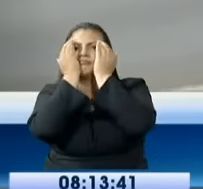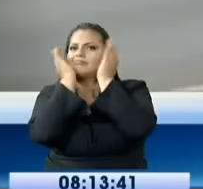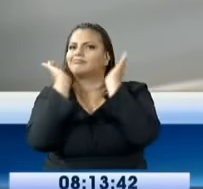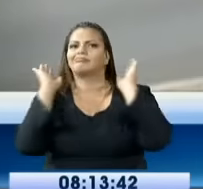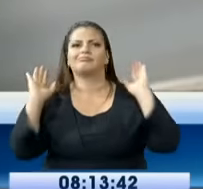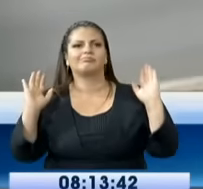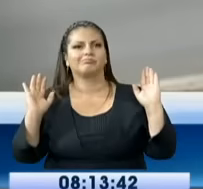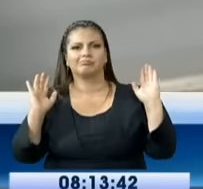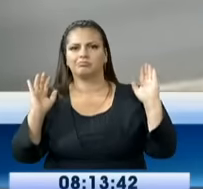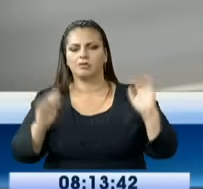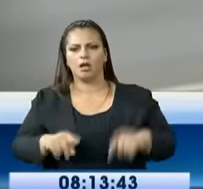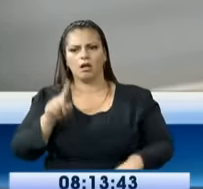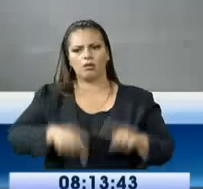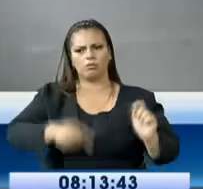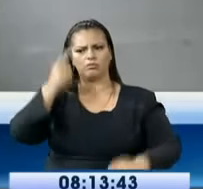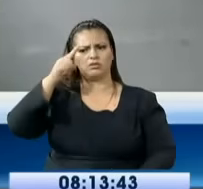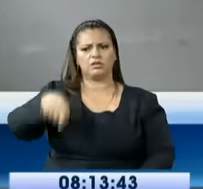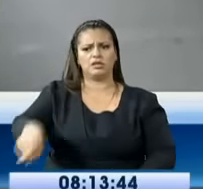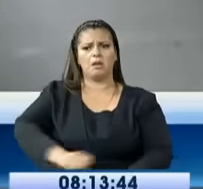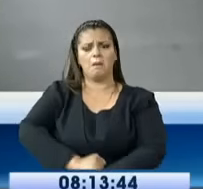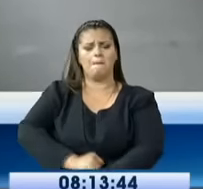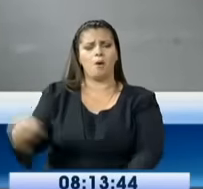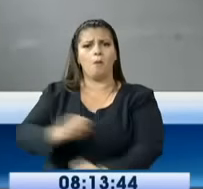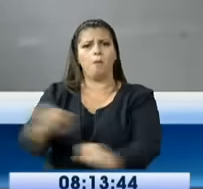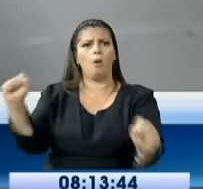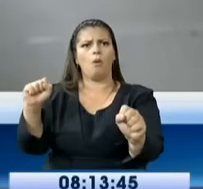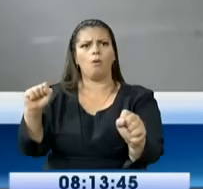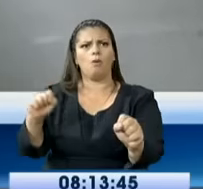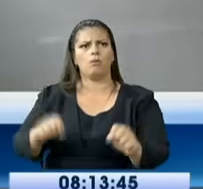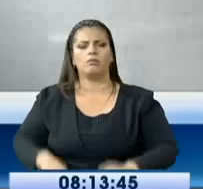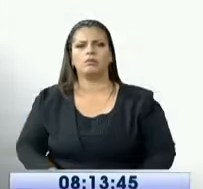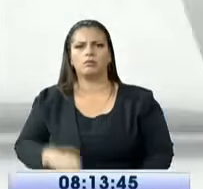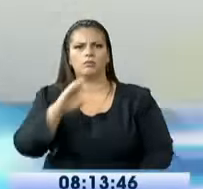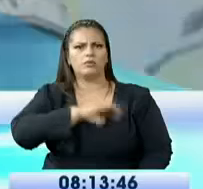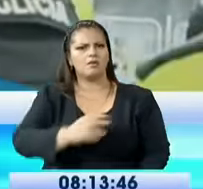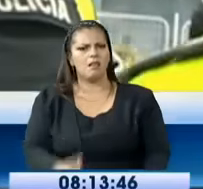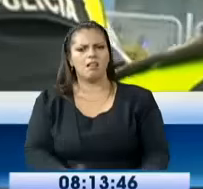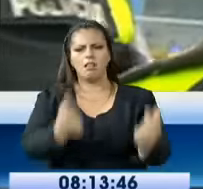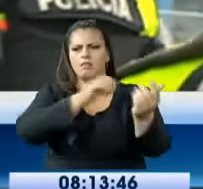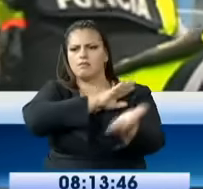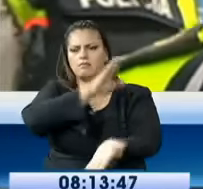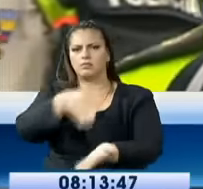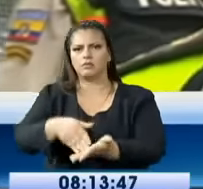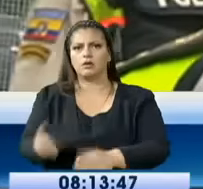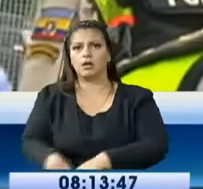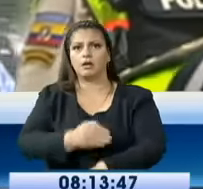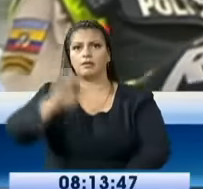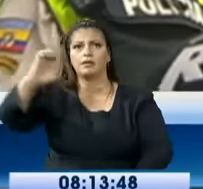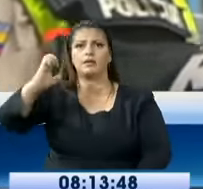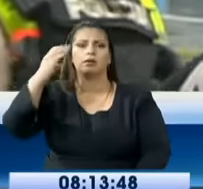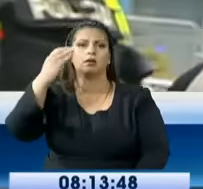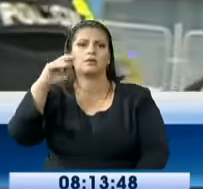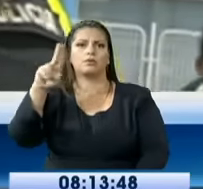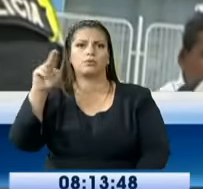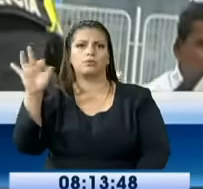se trataba de un artefacto explosivo. La policía se hizo presente de inmediato. Mediante llamada telefónica al ECO 911, informan que hay una